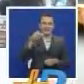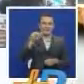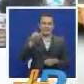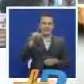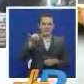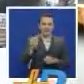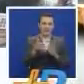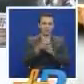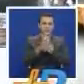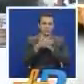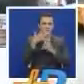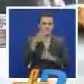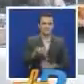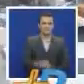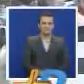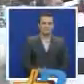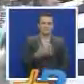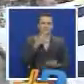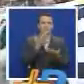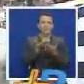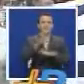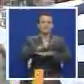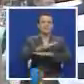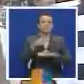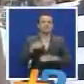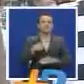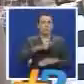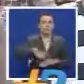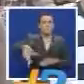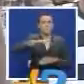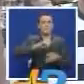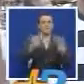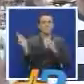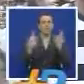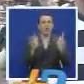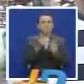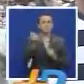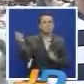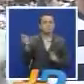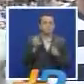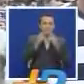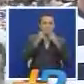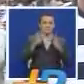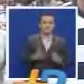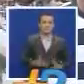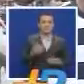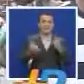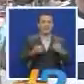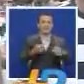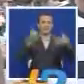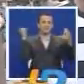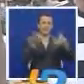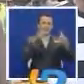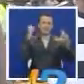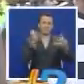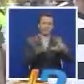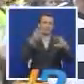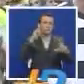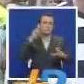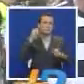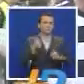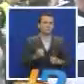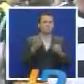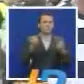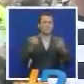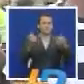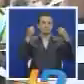Buenas tardes, compañeros, yo me encuentro aquí en el barrio Floralia, donde a esta hora sus habitantes realizan un cacerolazo para protestar. Me encuentro